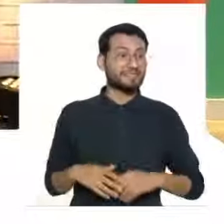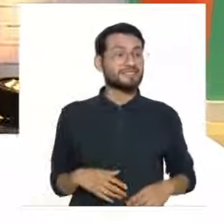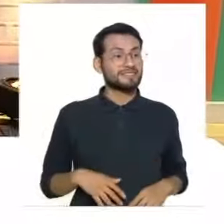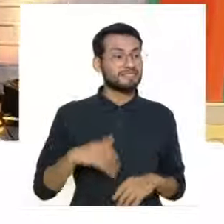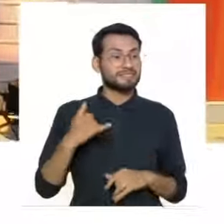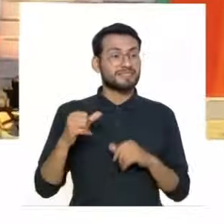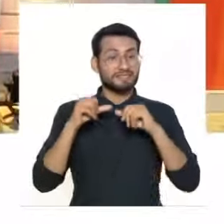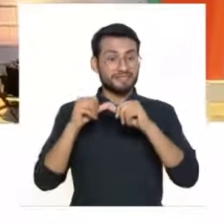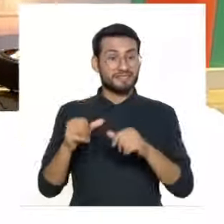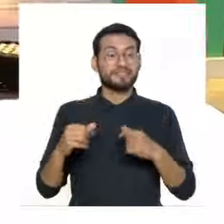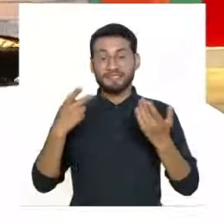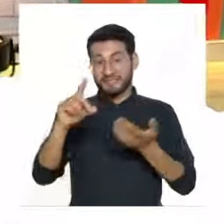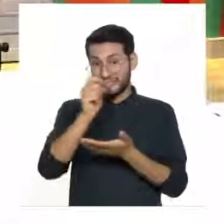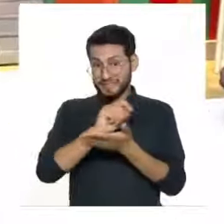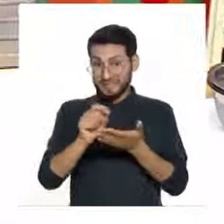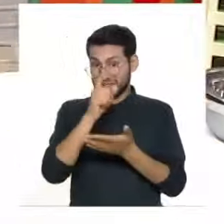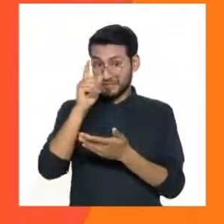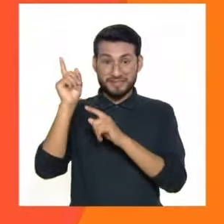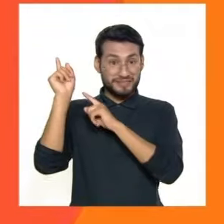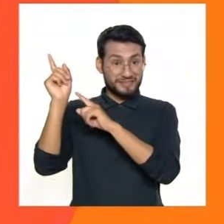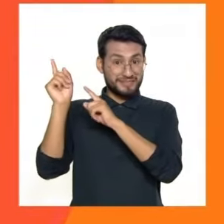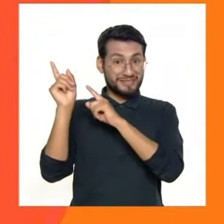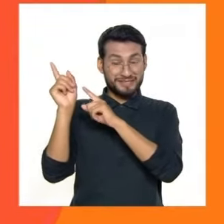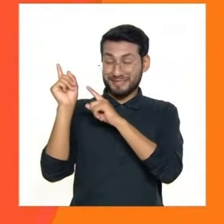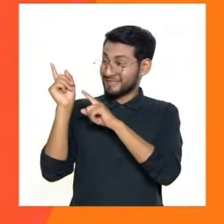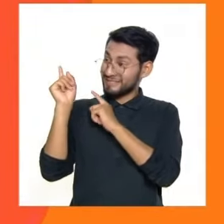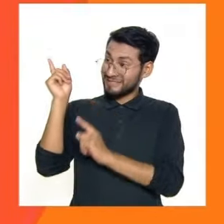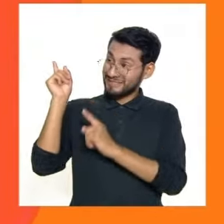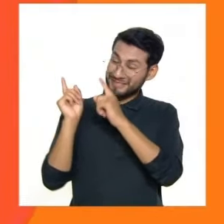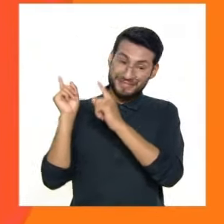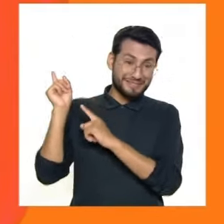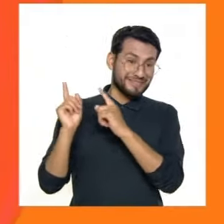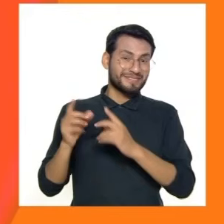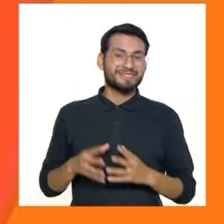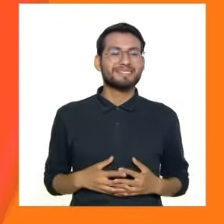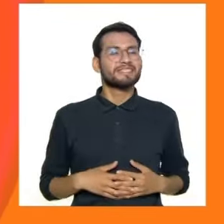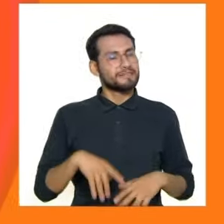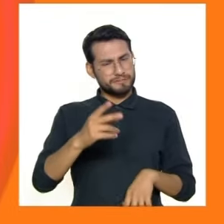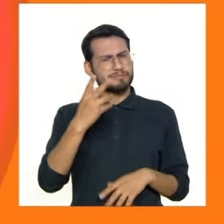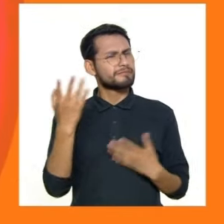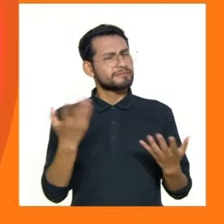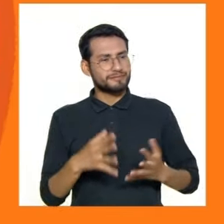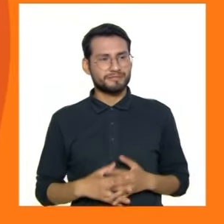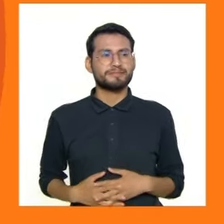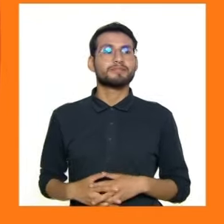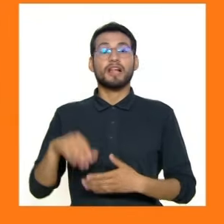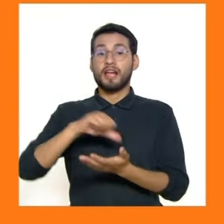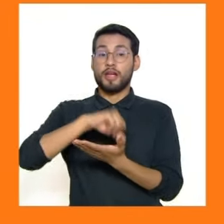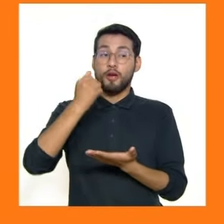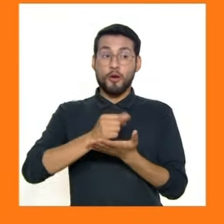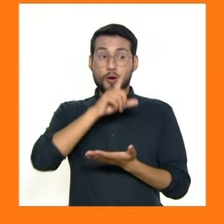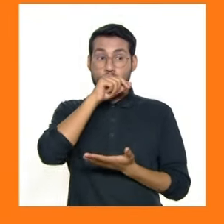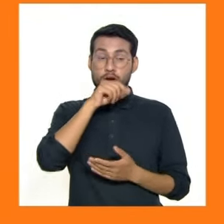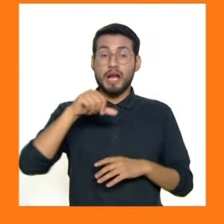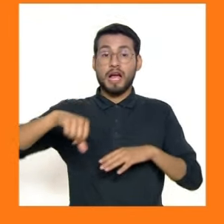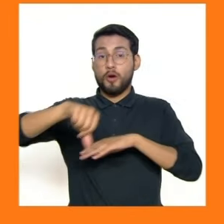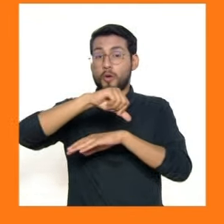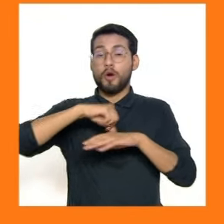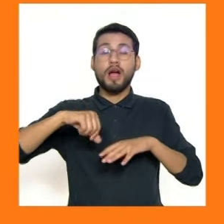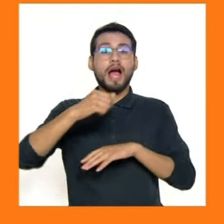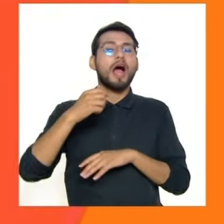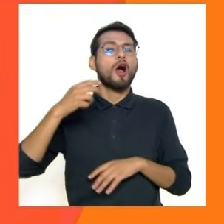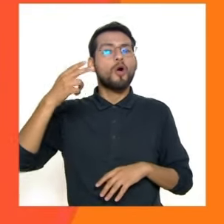papel láp y papel todos en cas ponchala ponchala listo dice así Ajá arroz con pollo con crema a